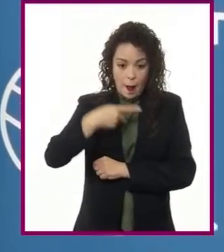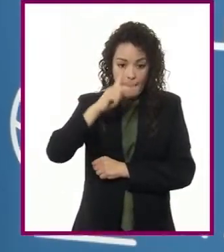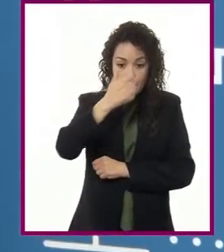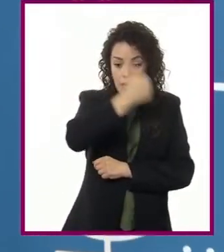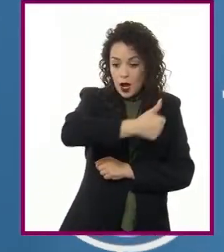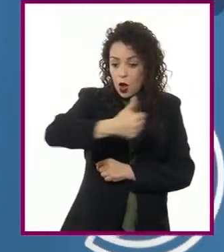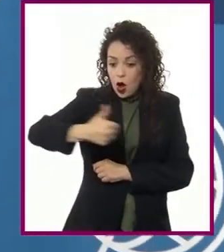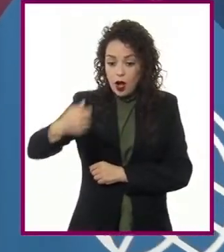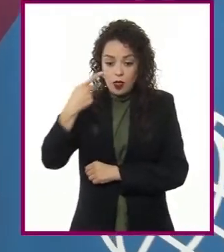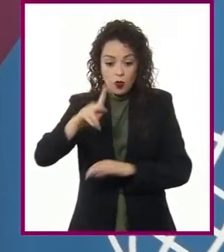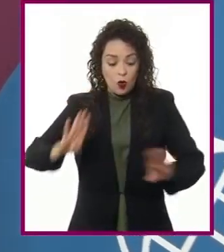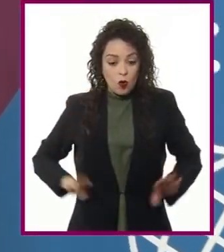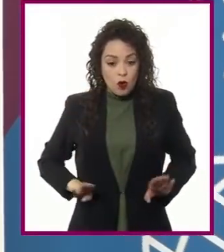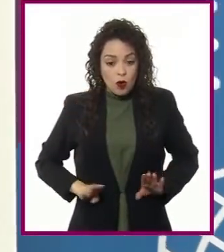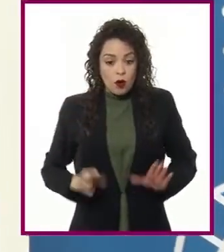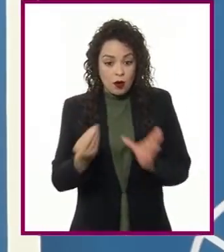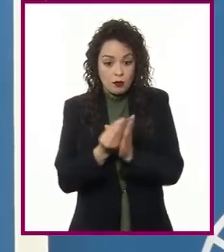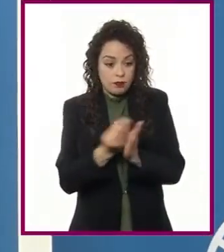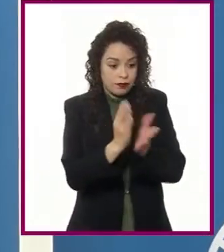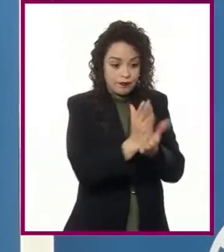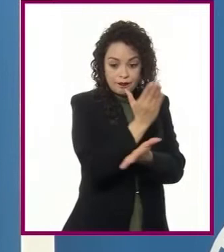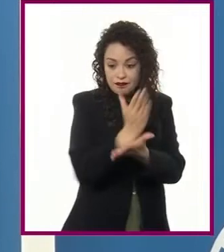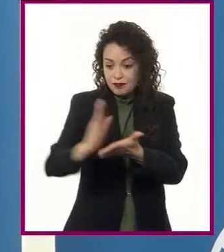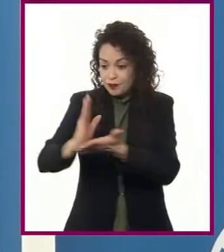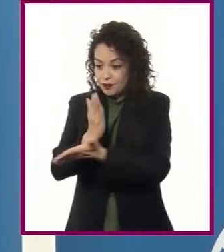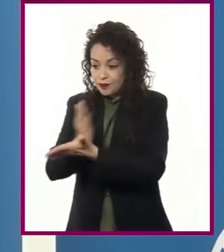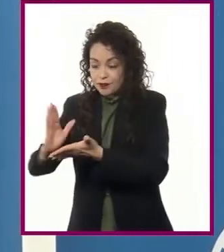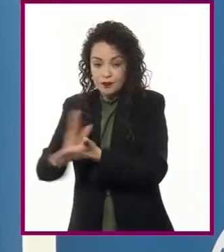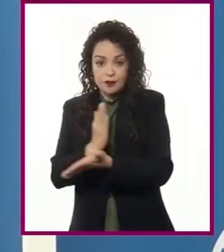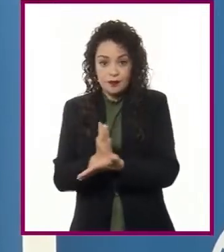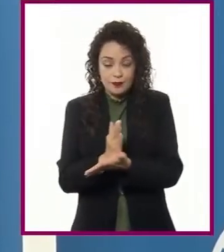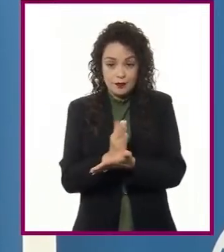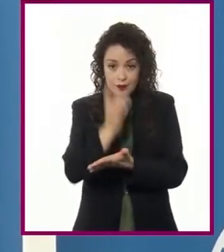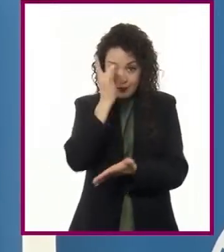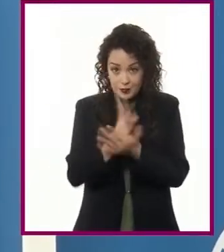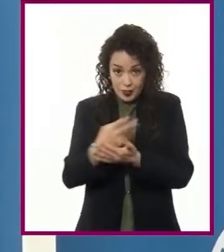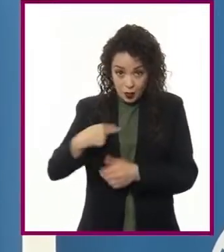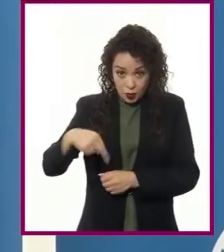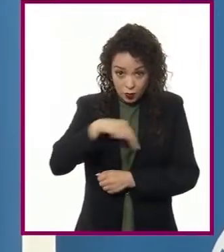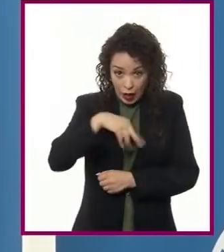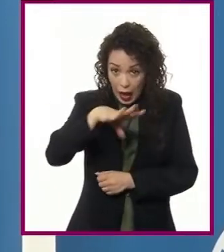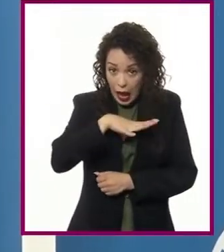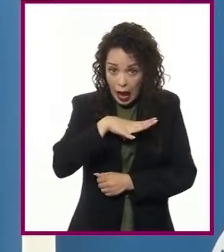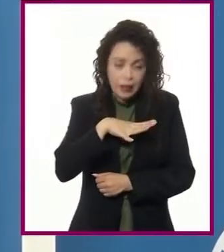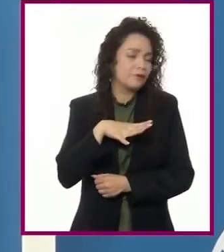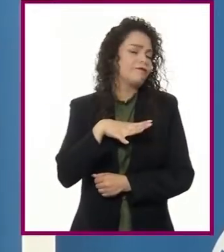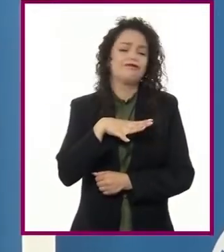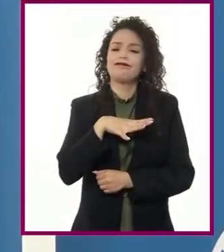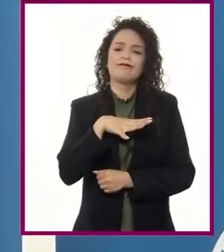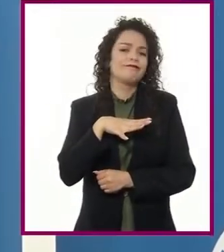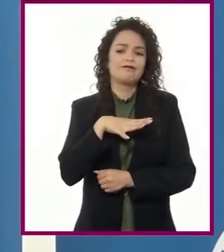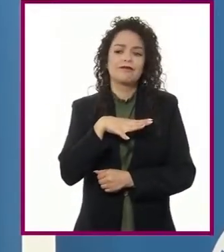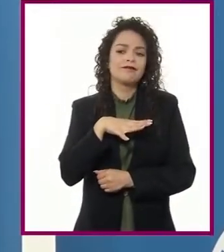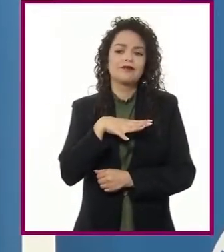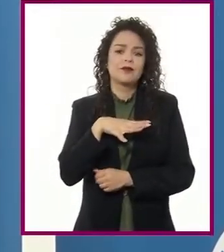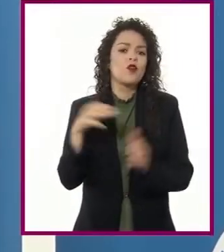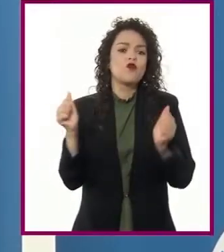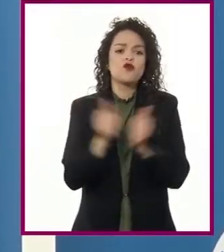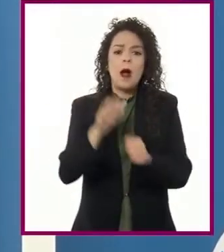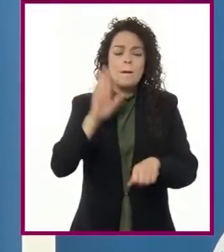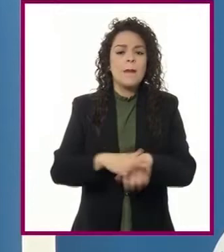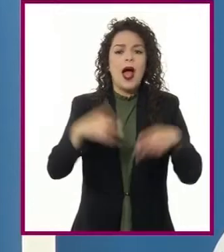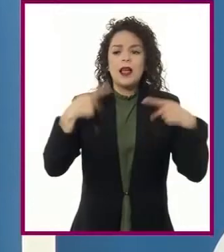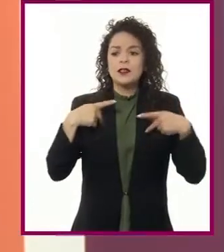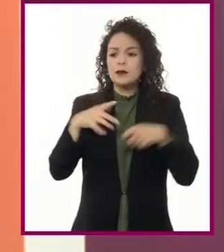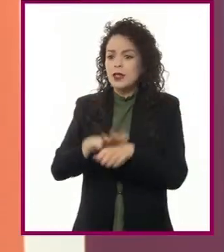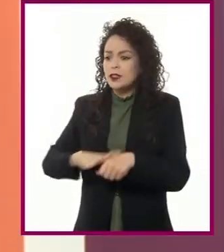estas características por separado, no solo nosotros las tenemos, sino que las compartimos con un gran número de personas